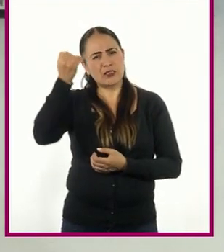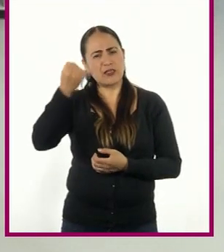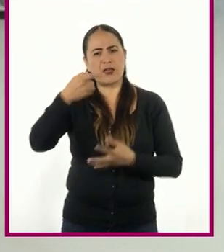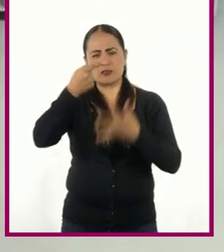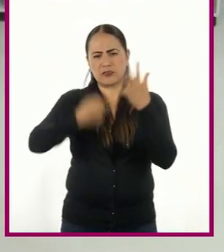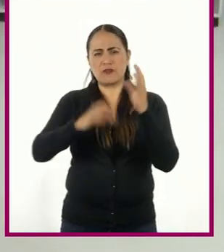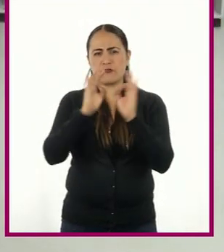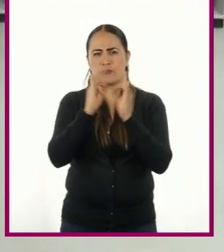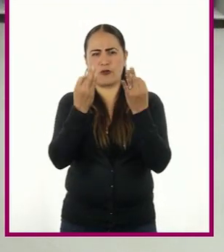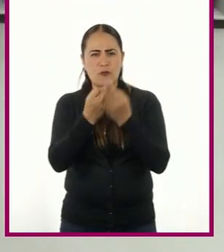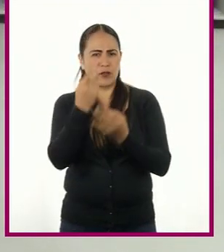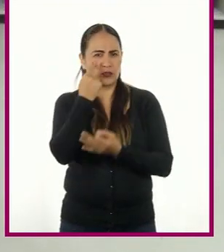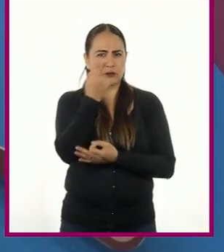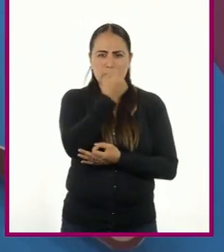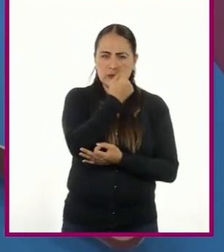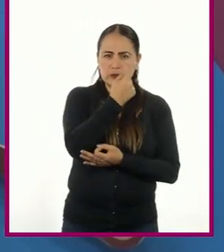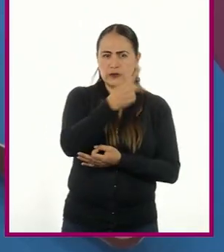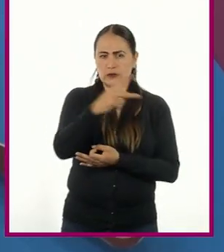diferentes formas de ver el mundo.